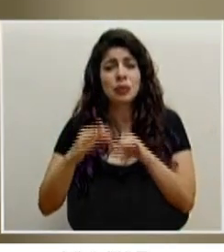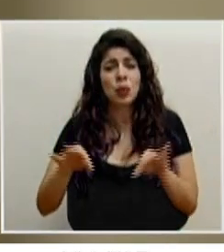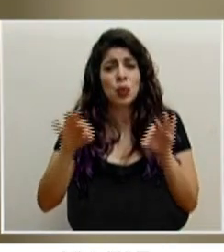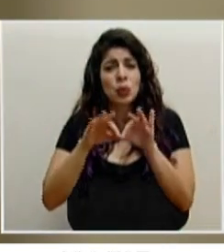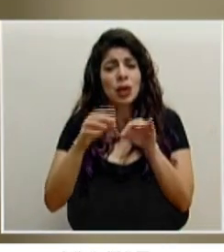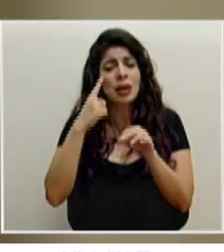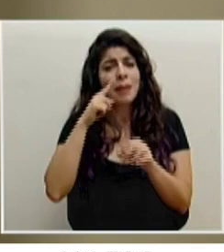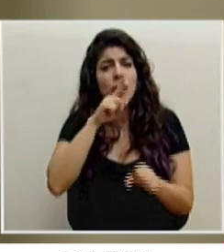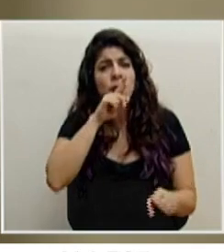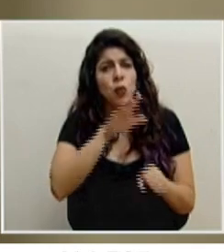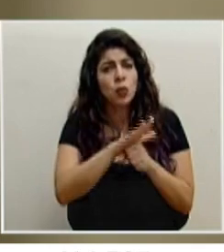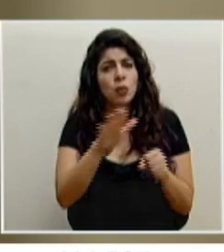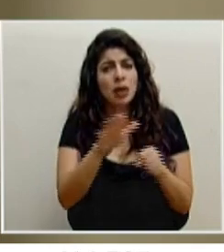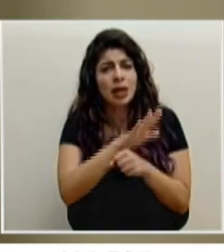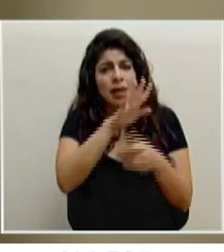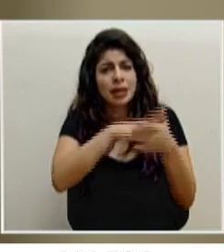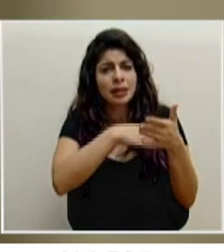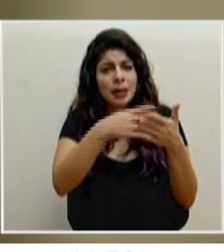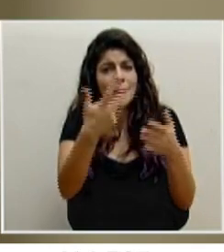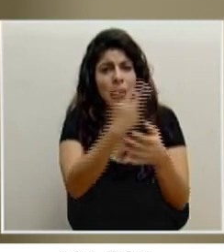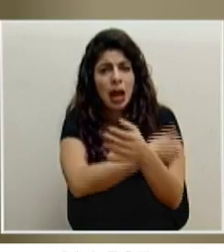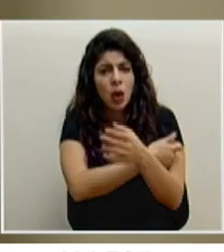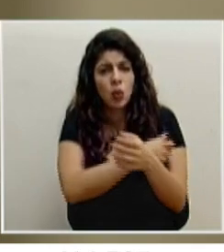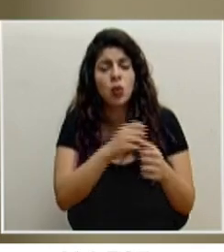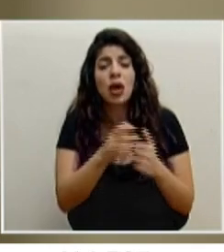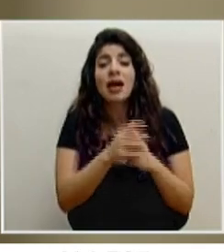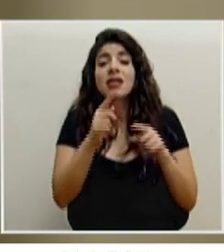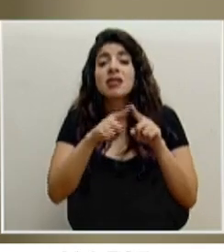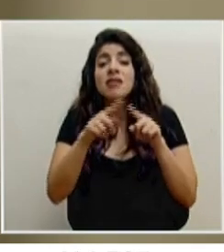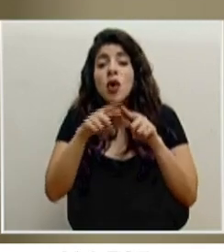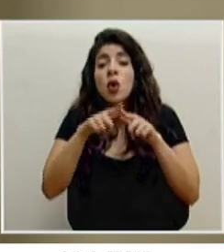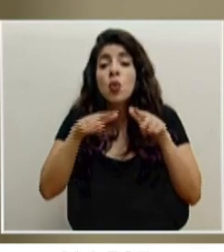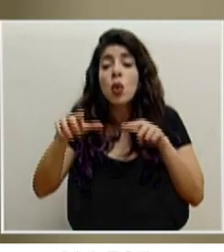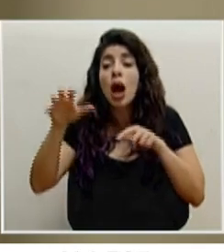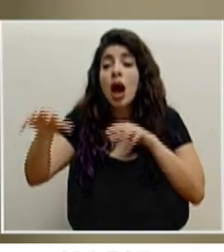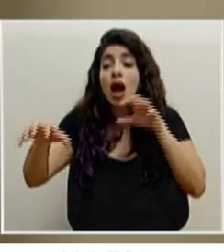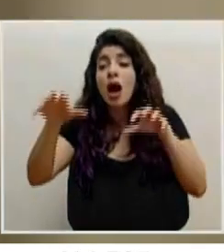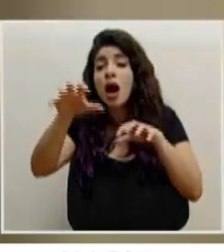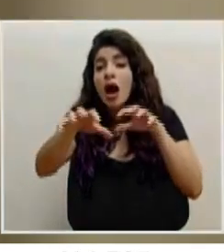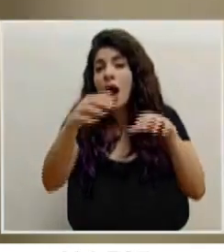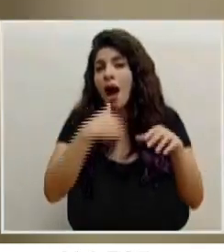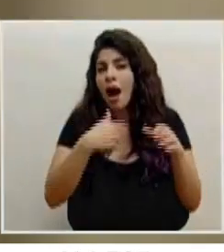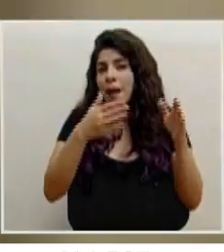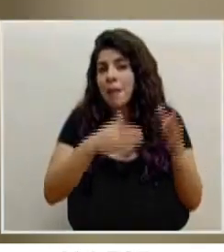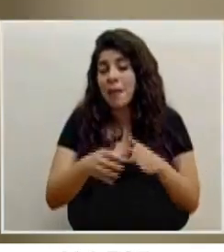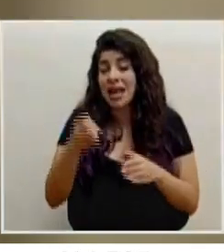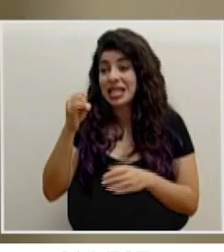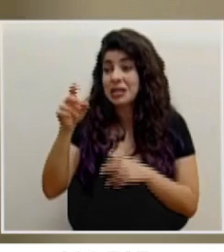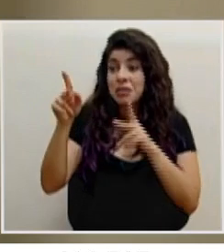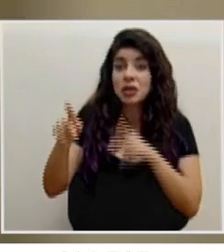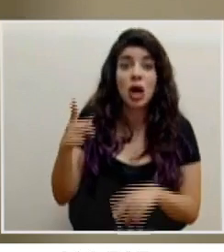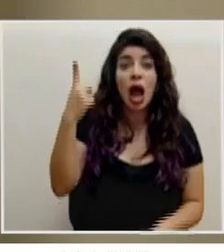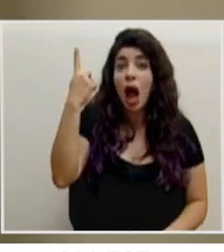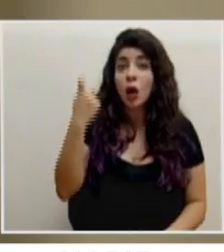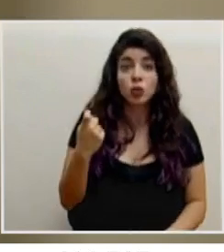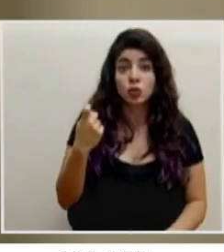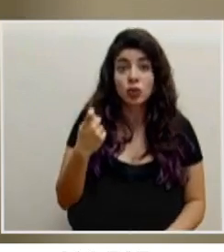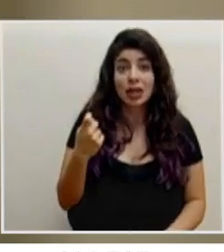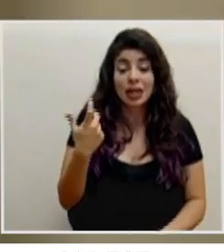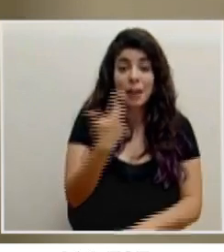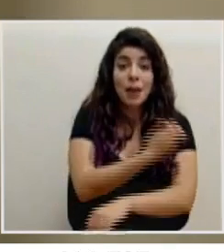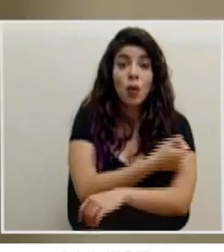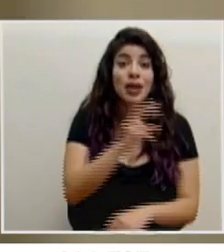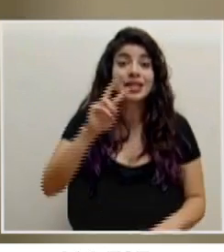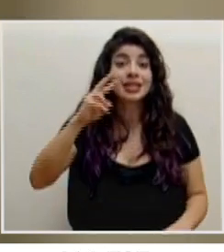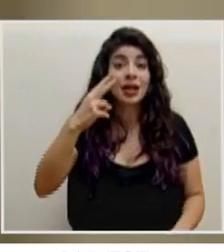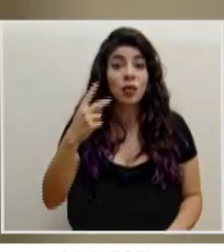de vacunación. Los diferentes niveles locales tienen esos planes de contingencia en caso de que alguna persona se ausente a una cita de segunda dosis.